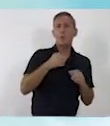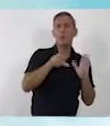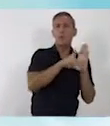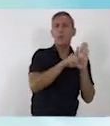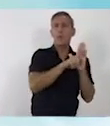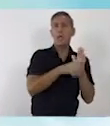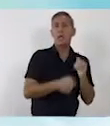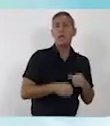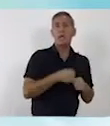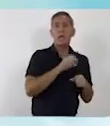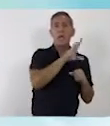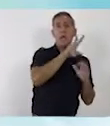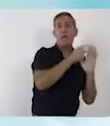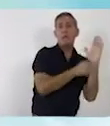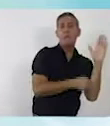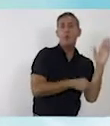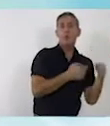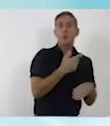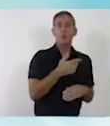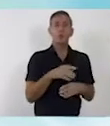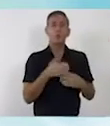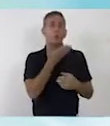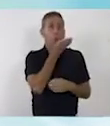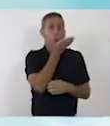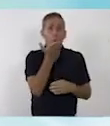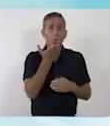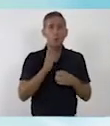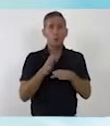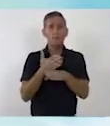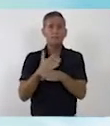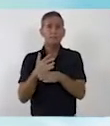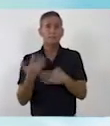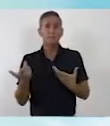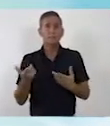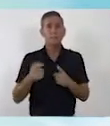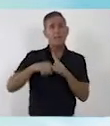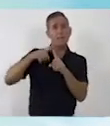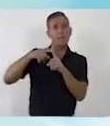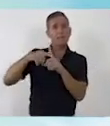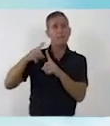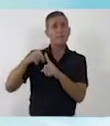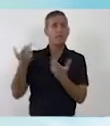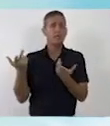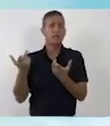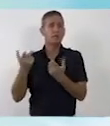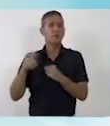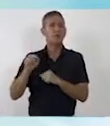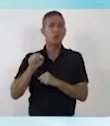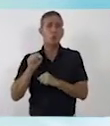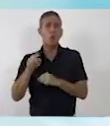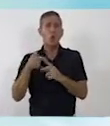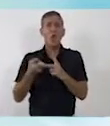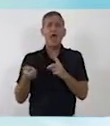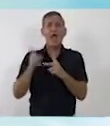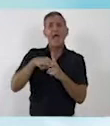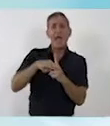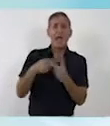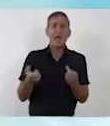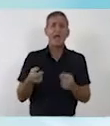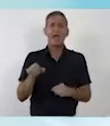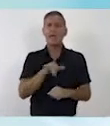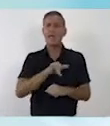volúmenes iguales de gases diferentes, en igualdad de condiciones de presión y temperatura, existe el mismo número